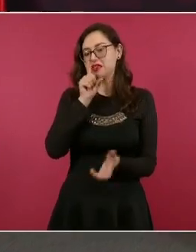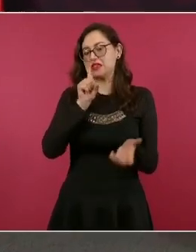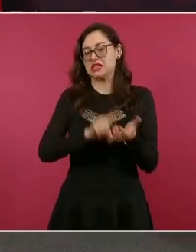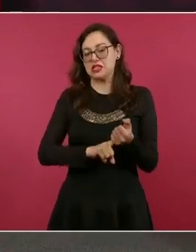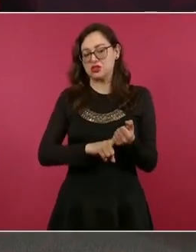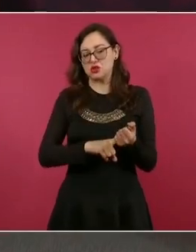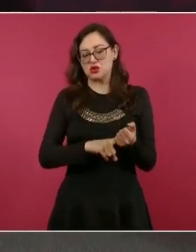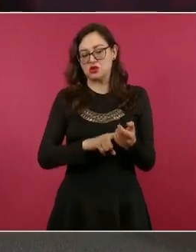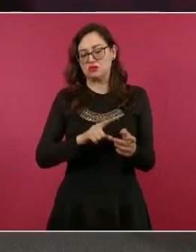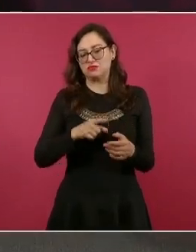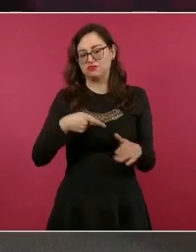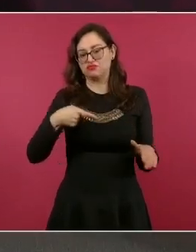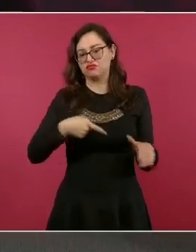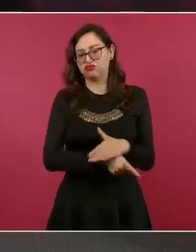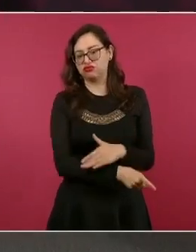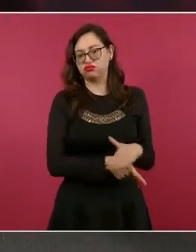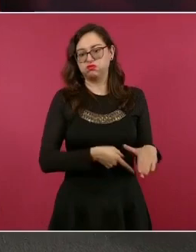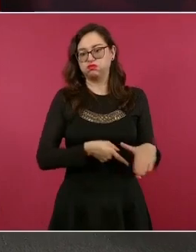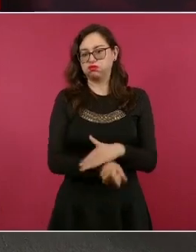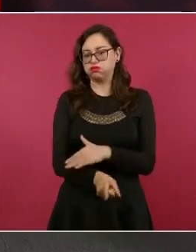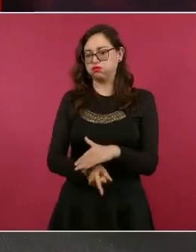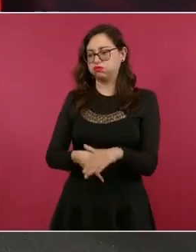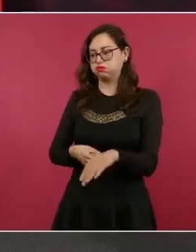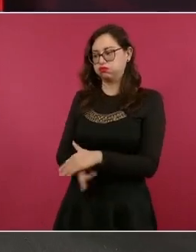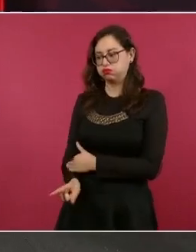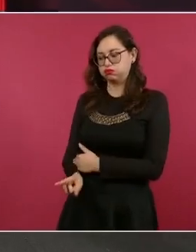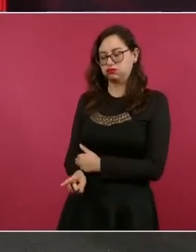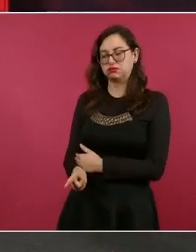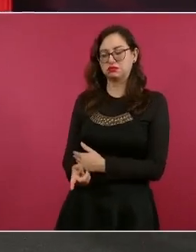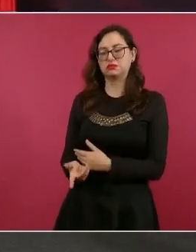ahí participan grupos